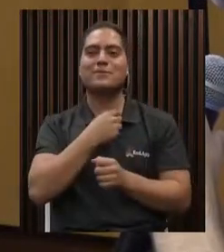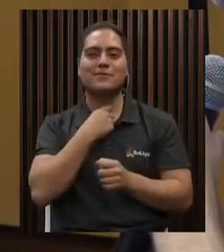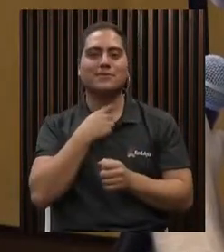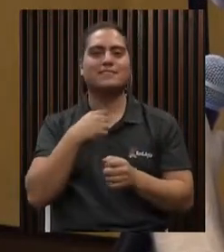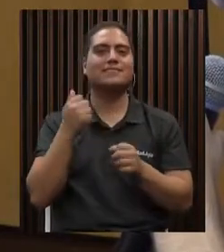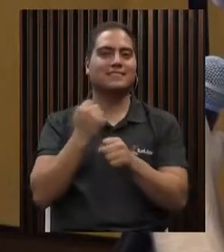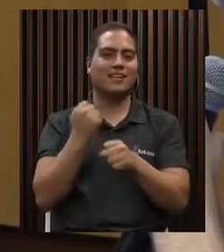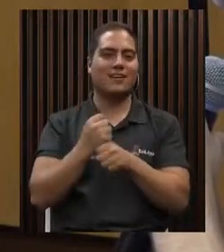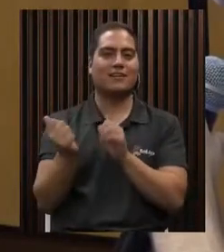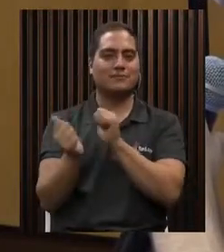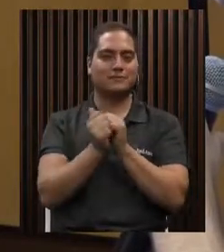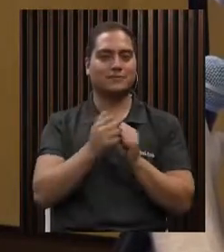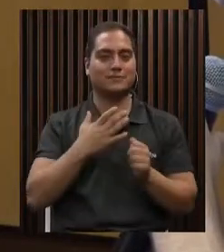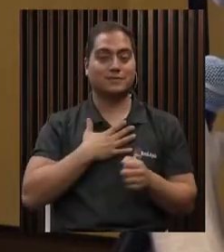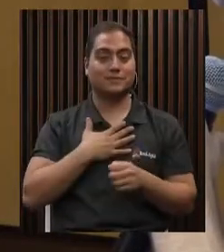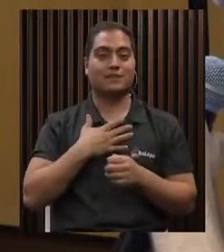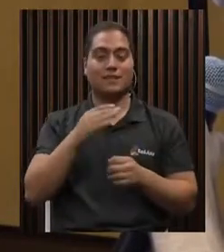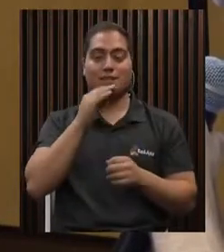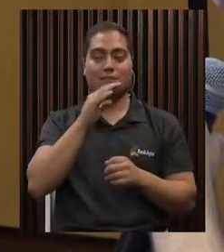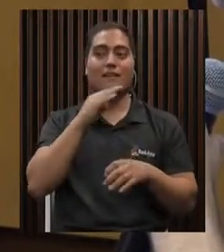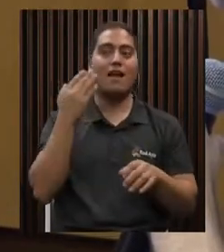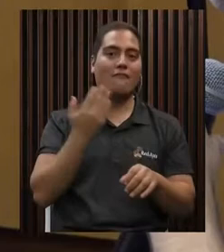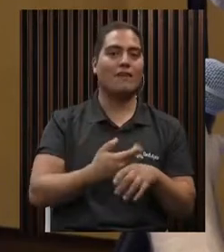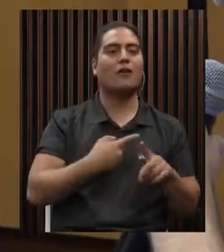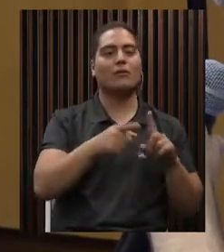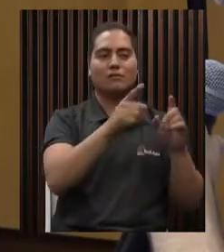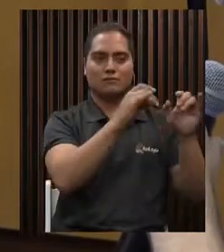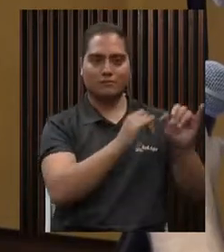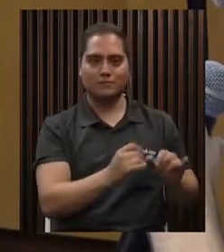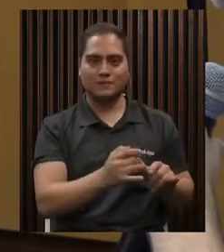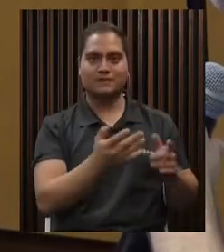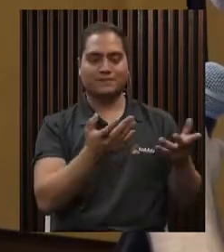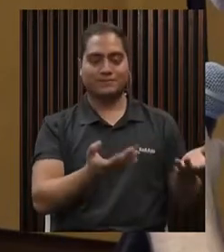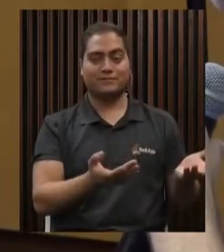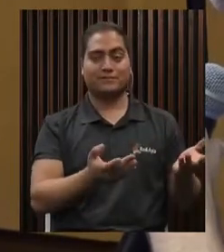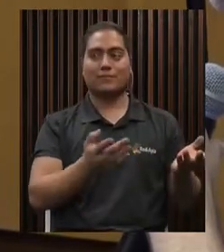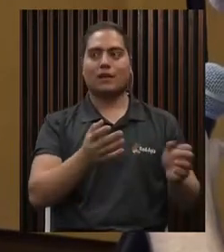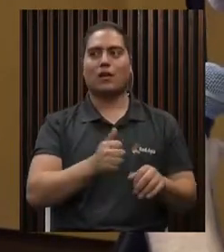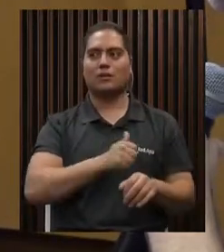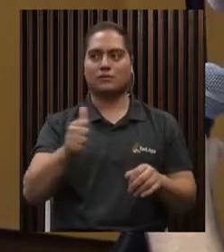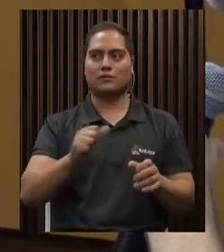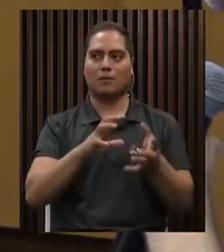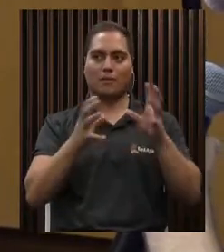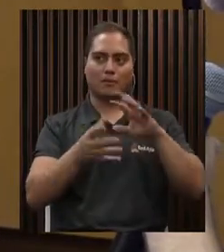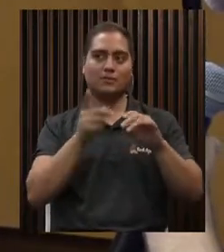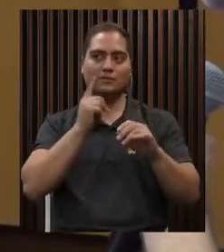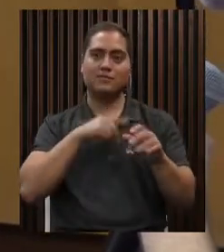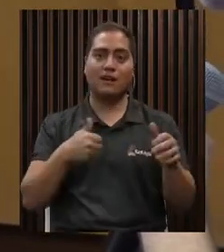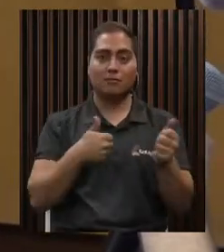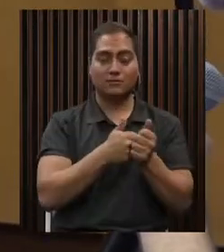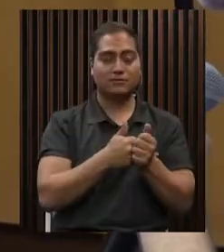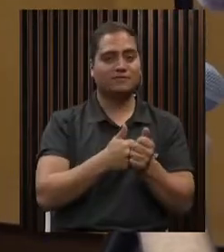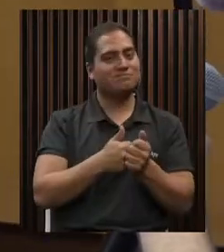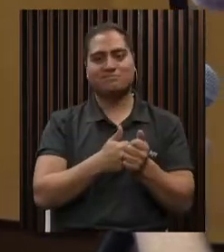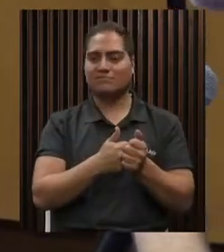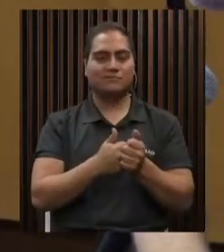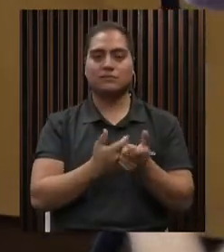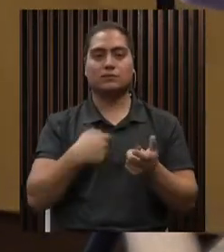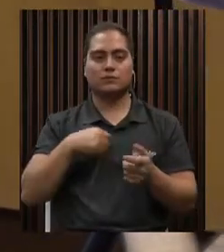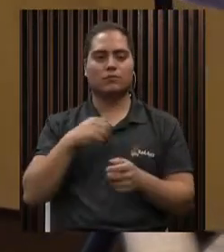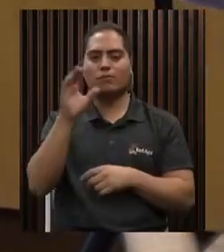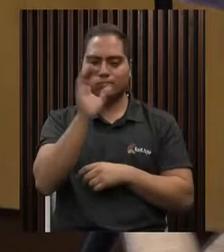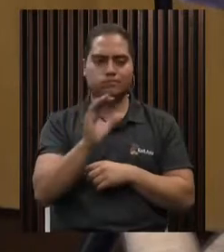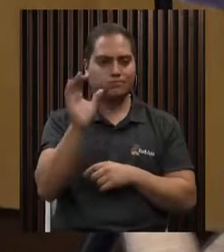que había otra forma también, pero no todo el mundo tiene este apoyo. Entonces, como comunidad creativa necesitamos buscar formas para enviar